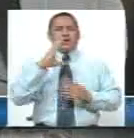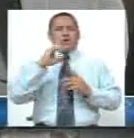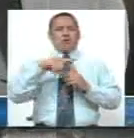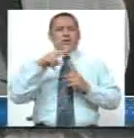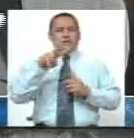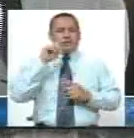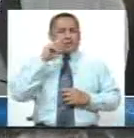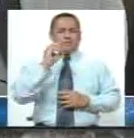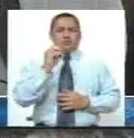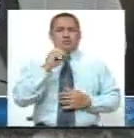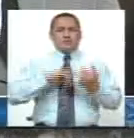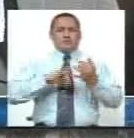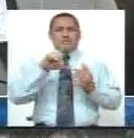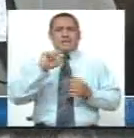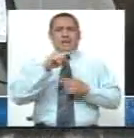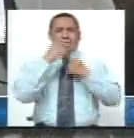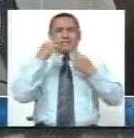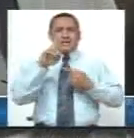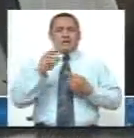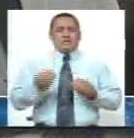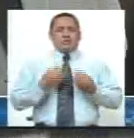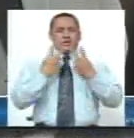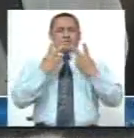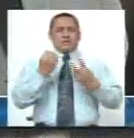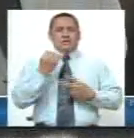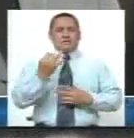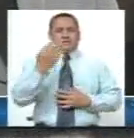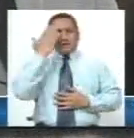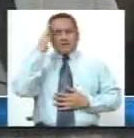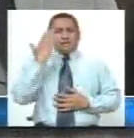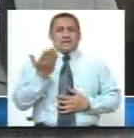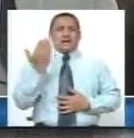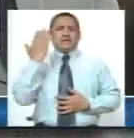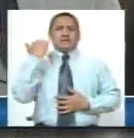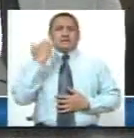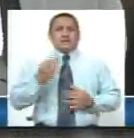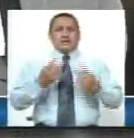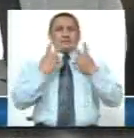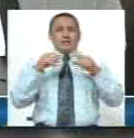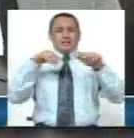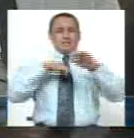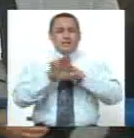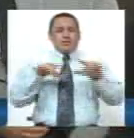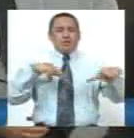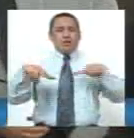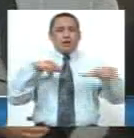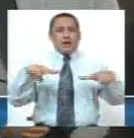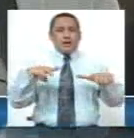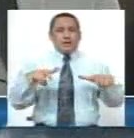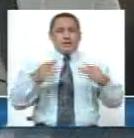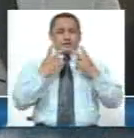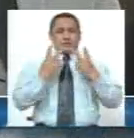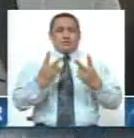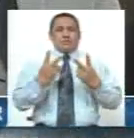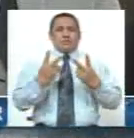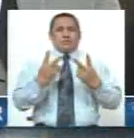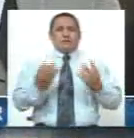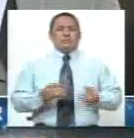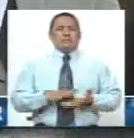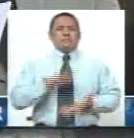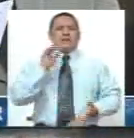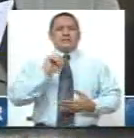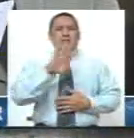Salazar, máxime si días antes, en este local donde se ha encontrado más